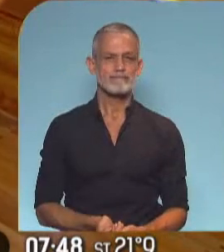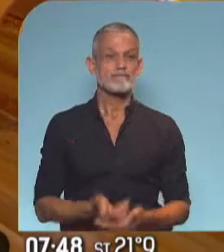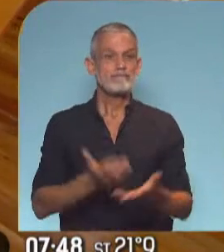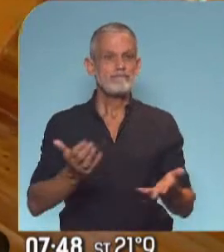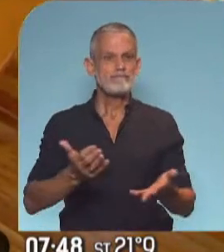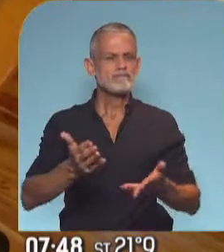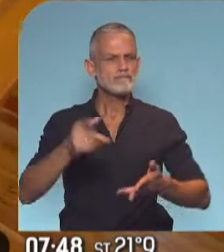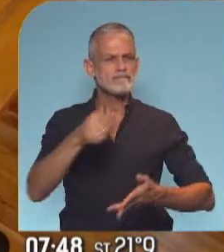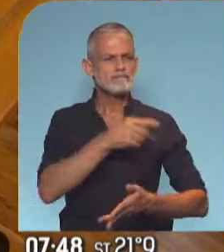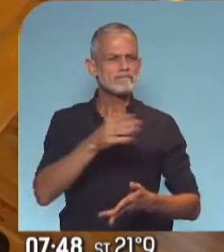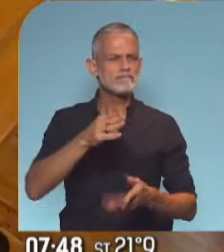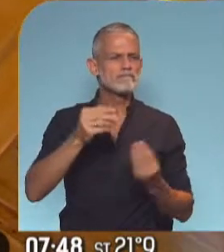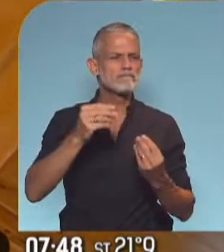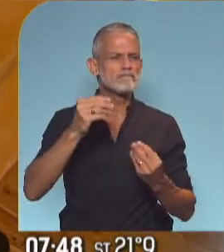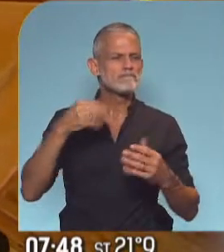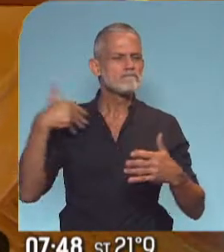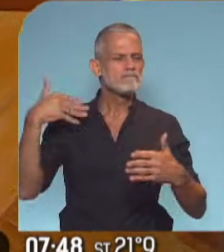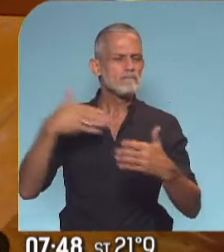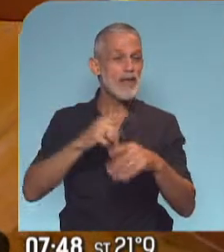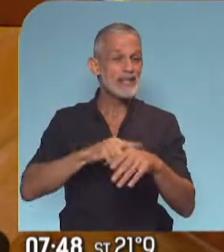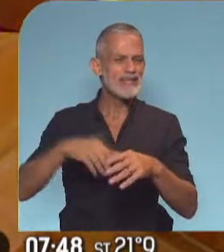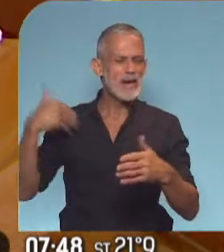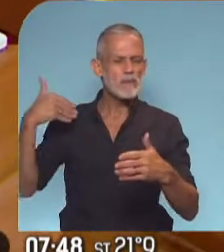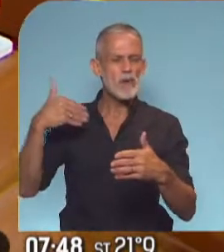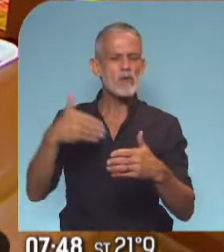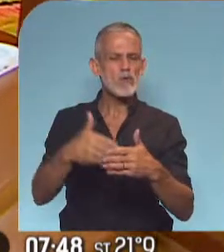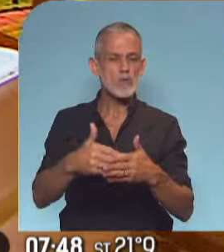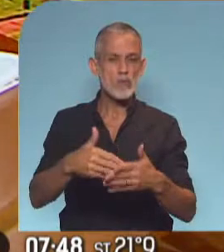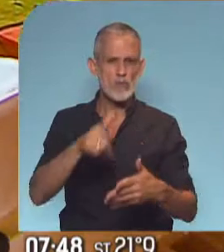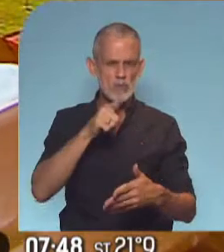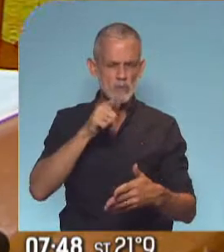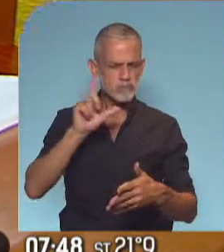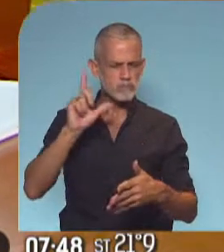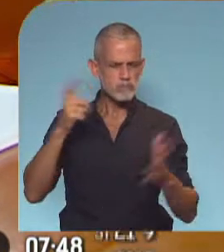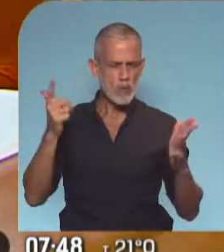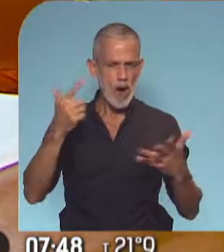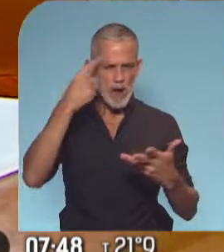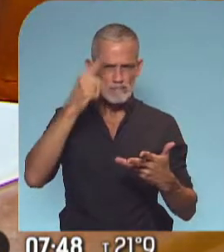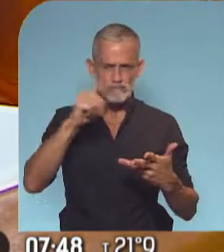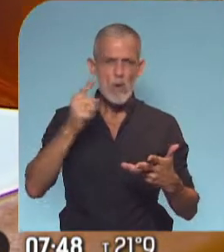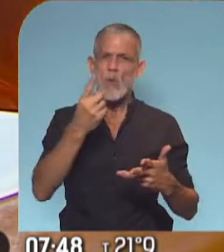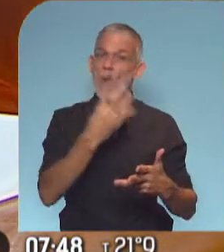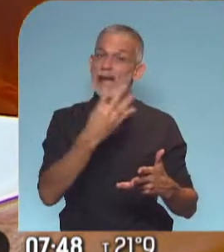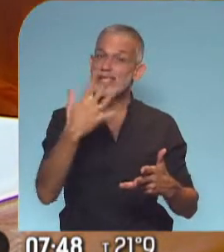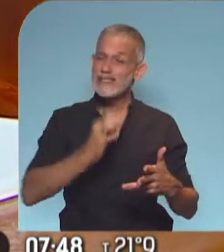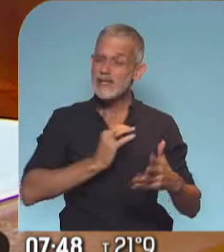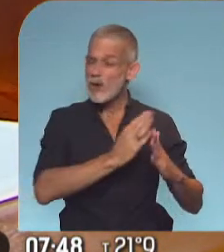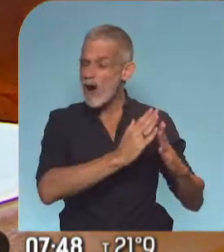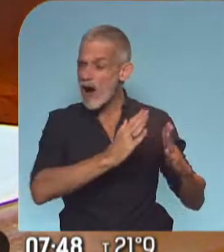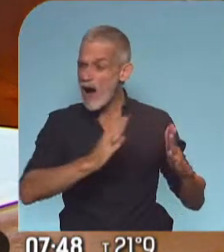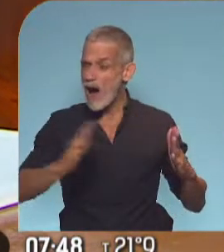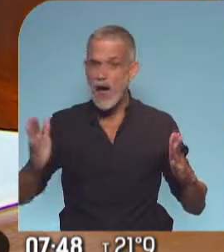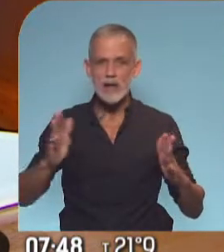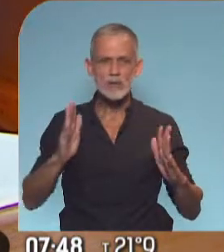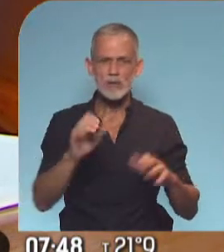Si uno hace un ejercicio sobre el paso del tiempo, realmente parece increíble, ¿no? Pero increíble, pero pasaron 45 años